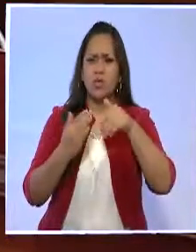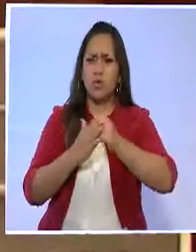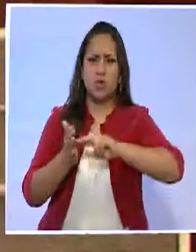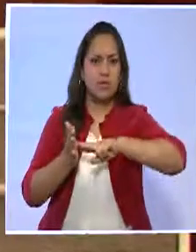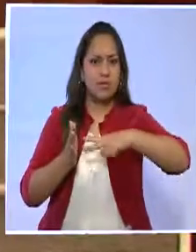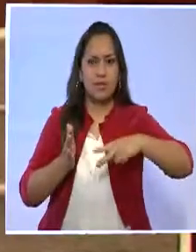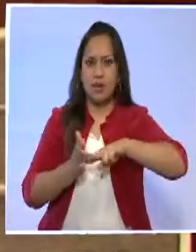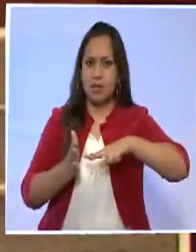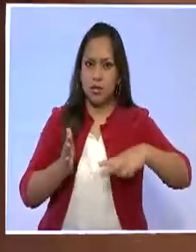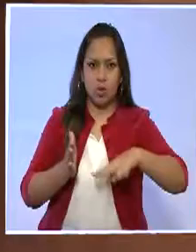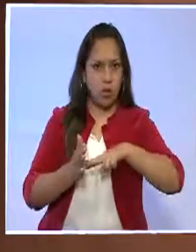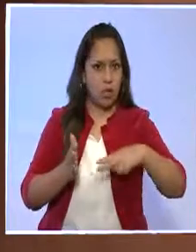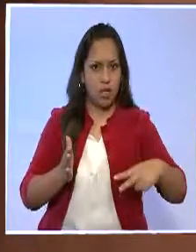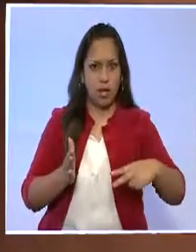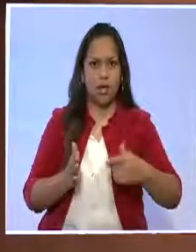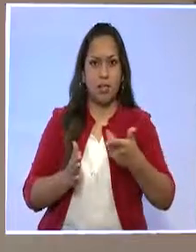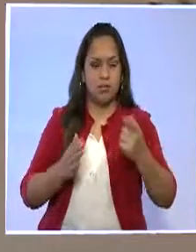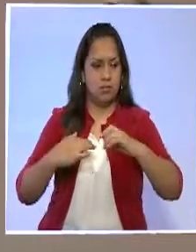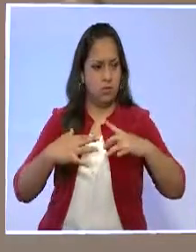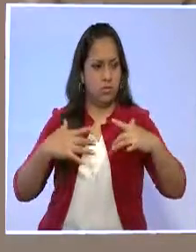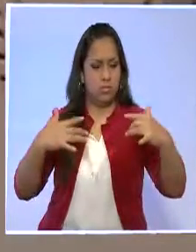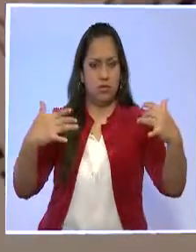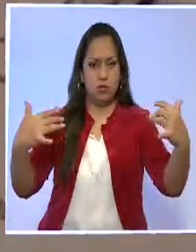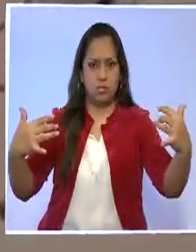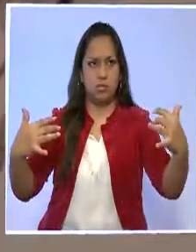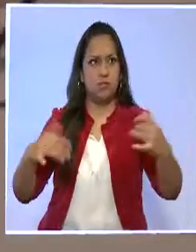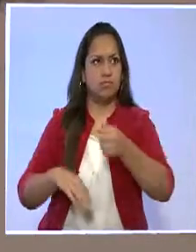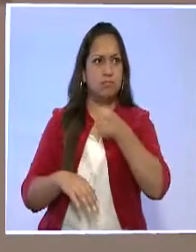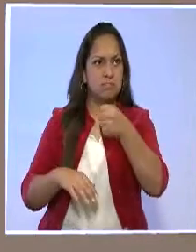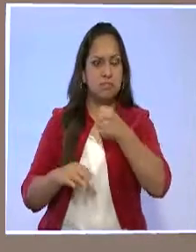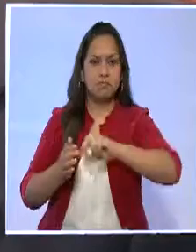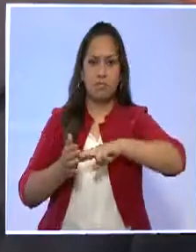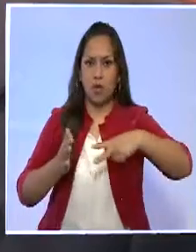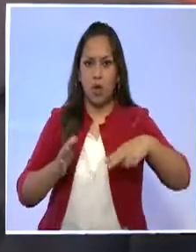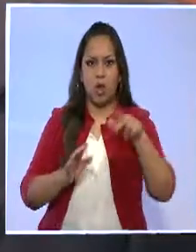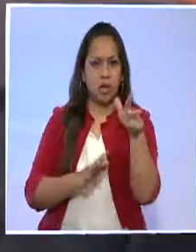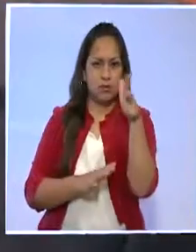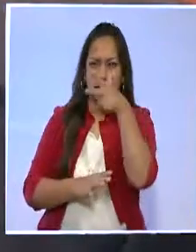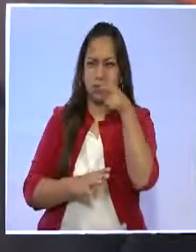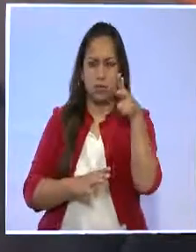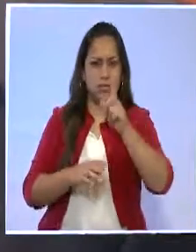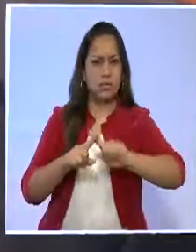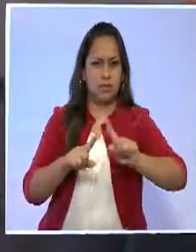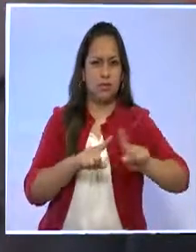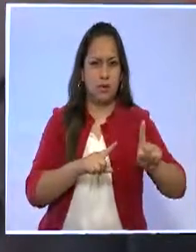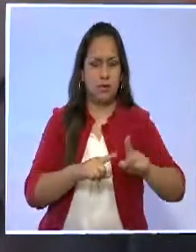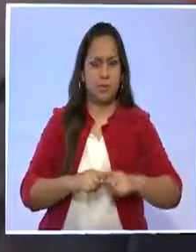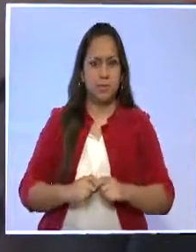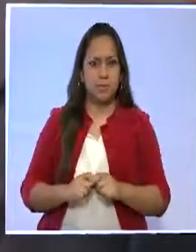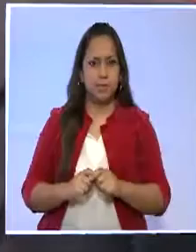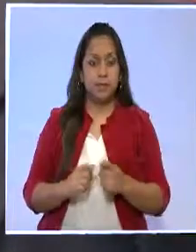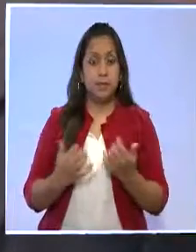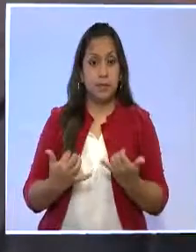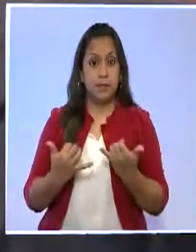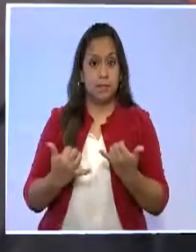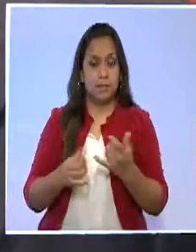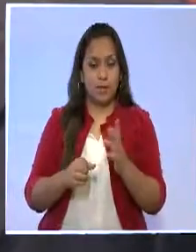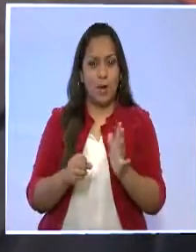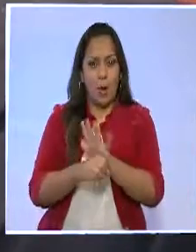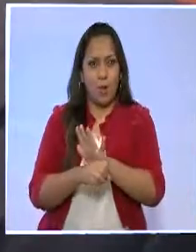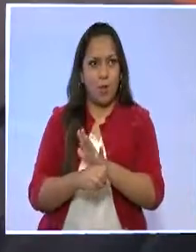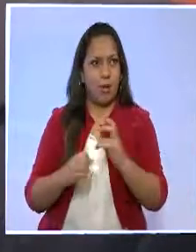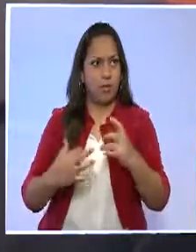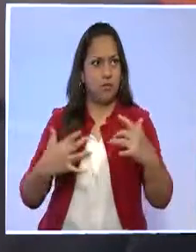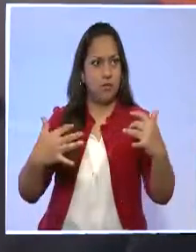que tiene el salón principal el salón del pleno de la asamblea nacional entonces en determinados momentos en la actualidad se lo ocupa también como para